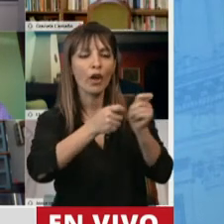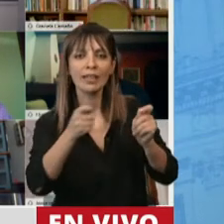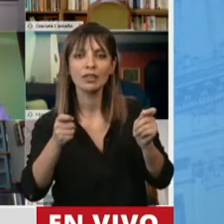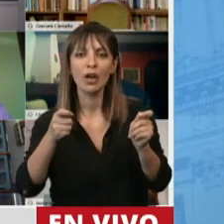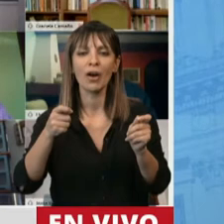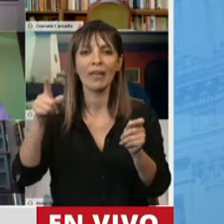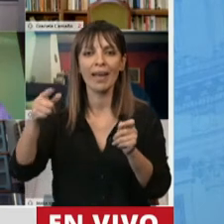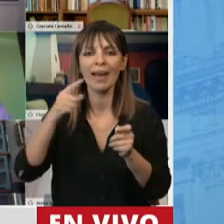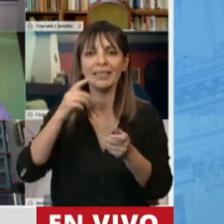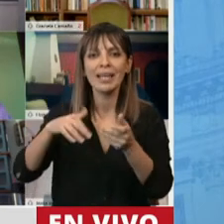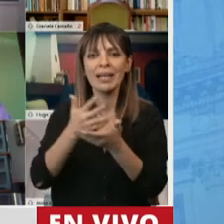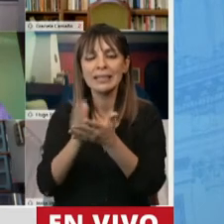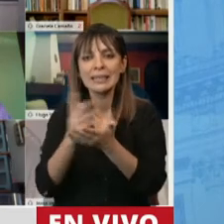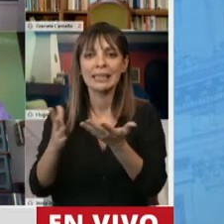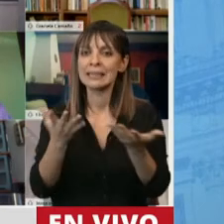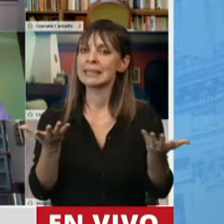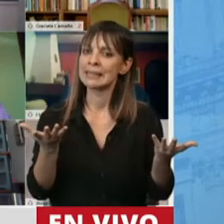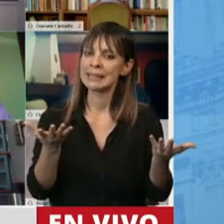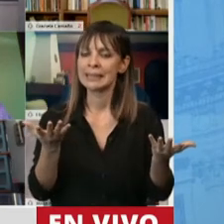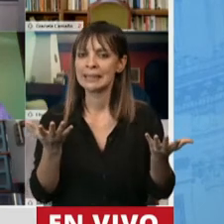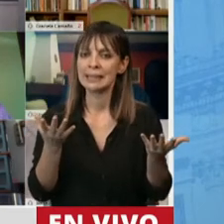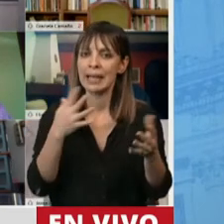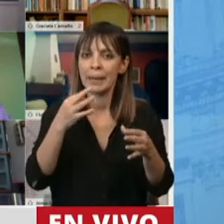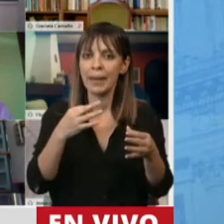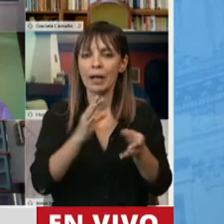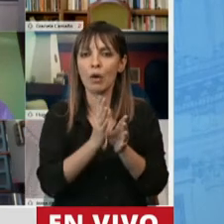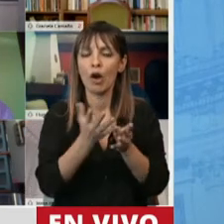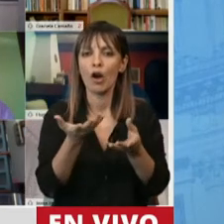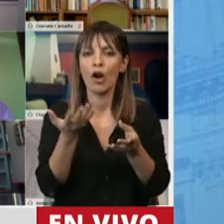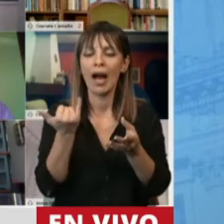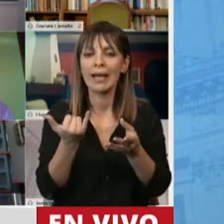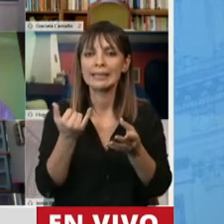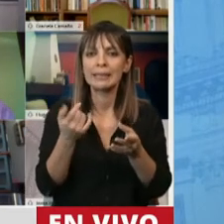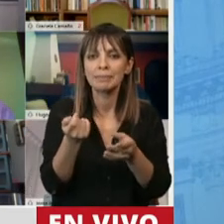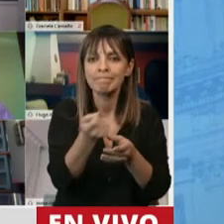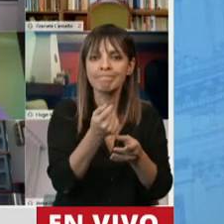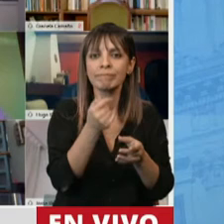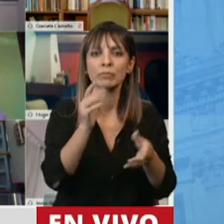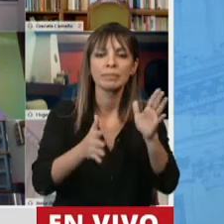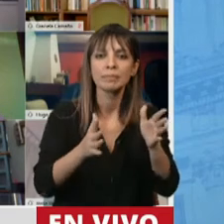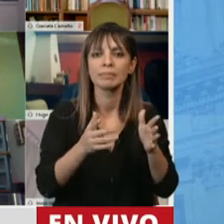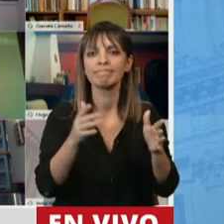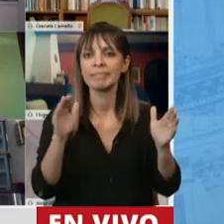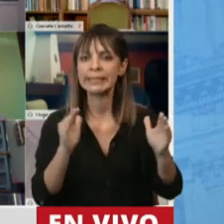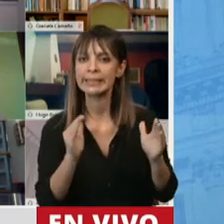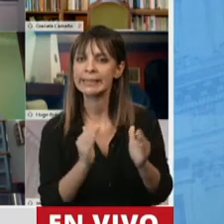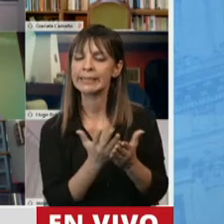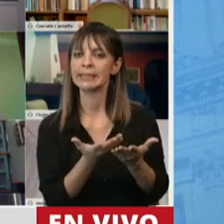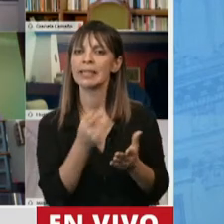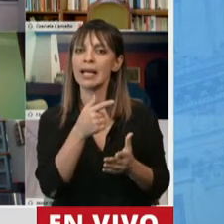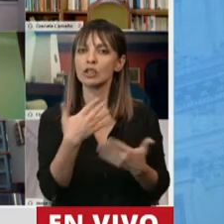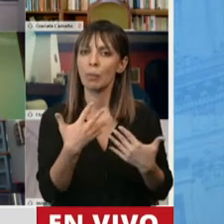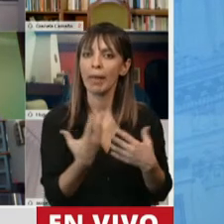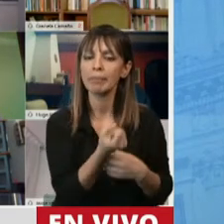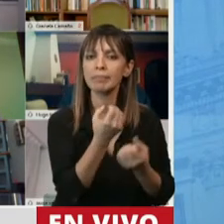personas recuperadas estaría siendo reduciendo la carga viral y sería una terapia bastante segura. Esto sería